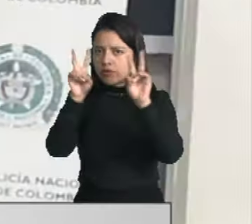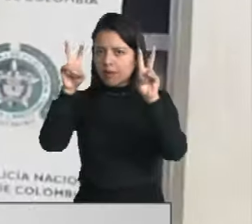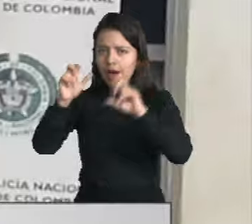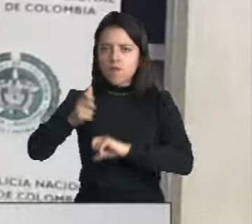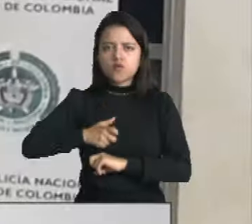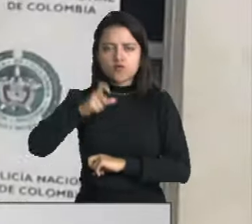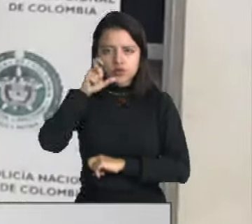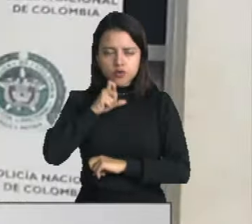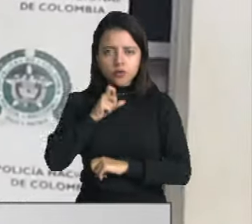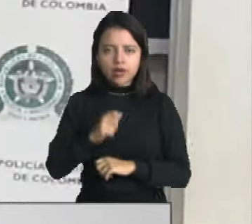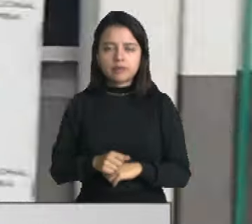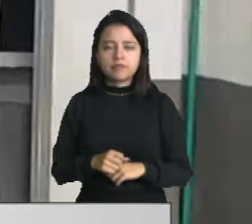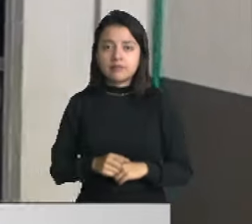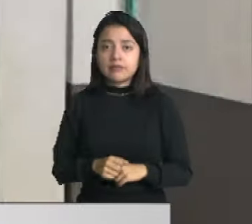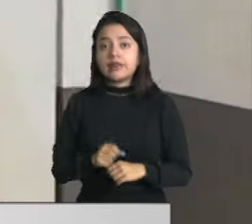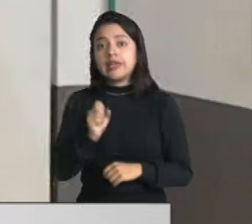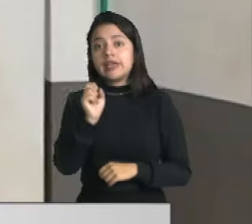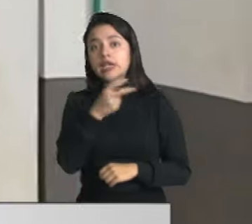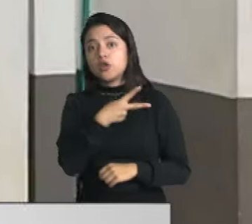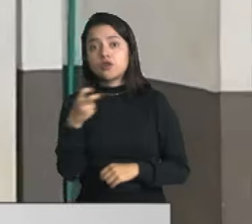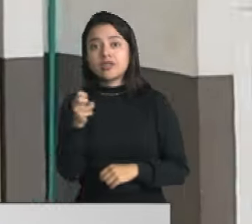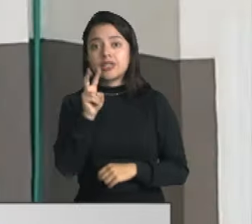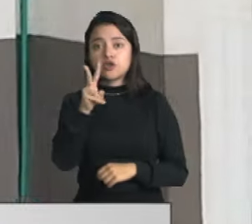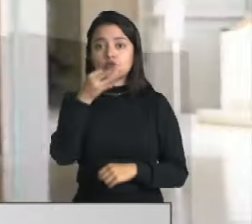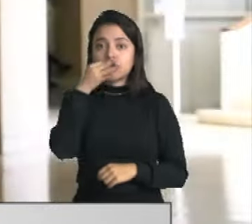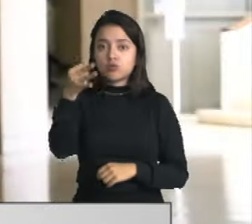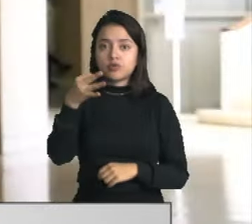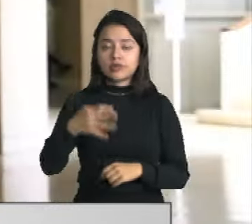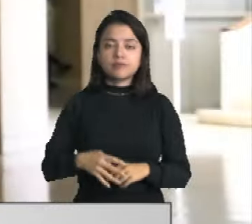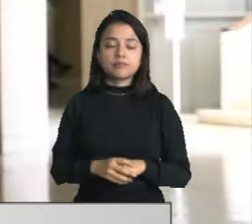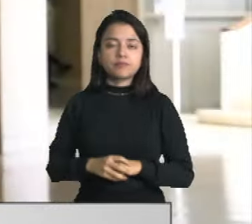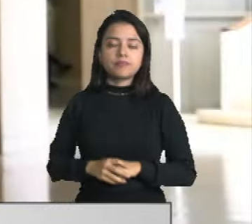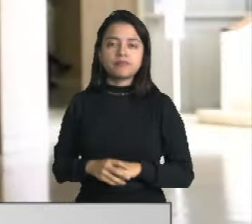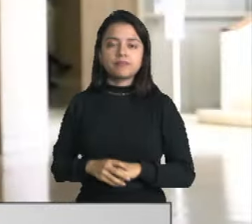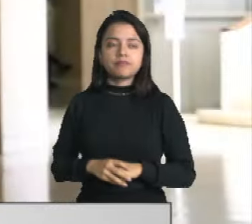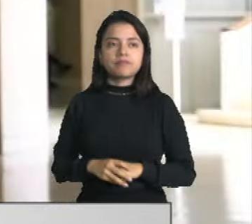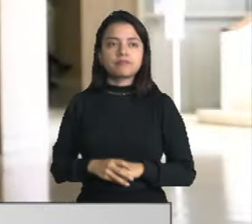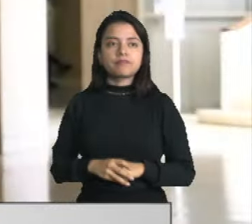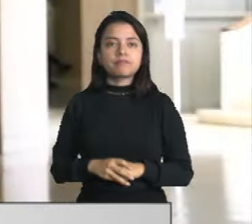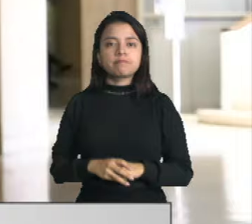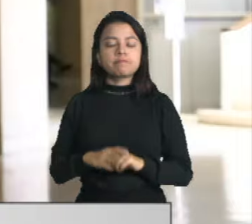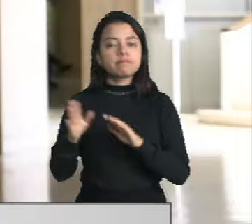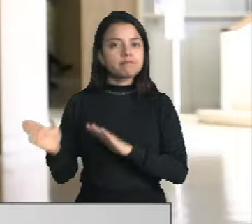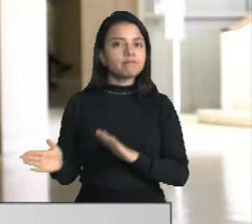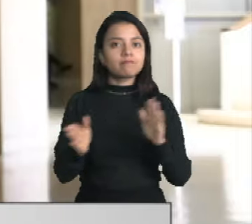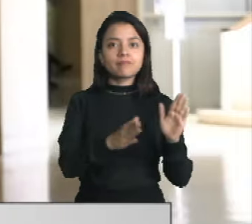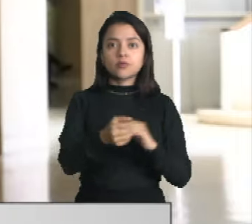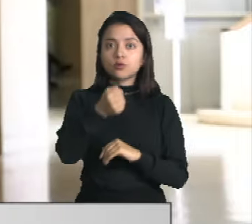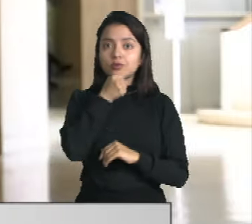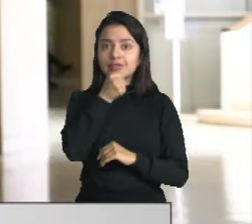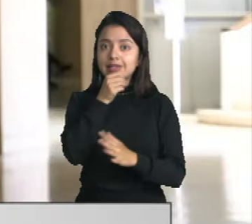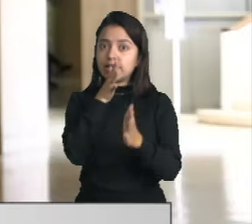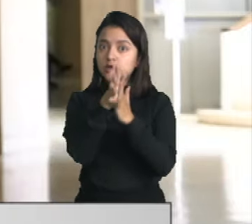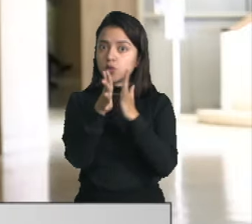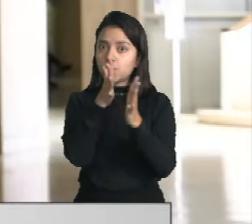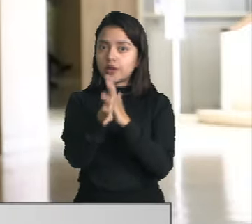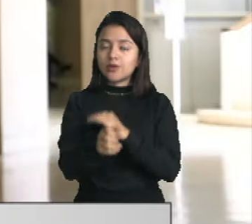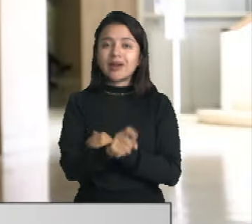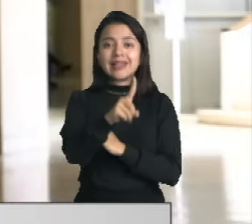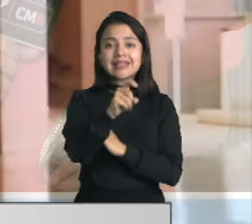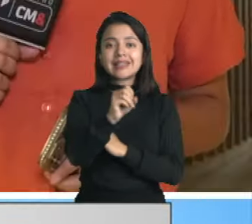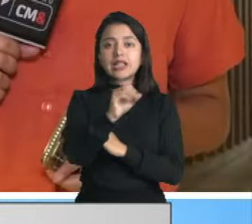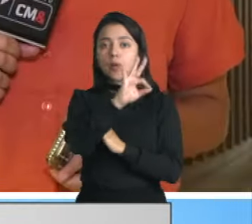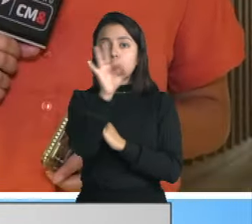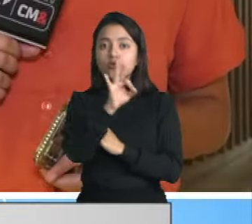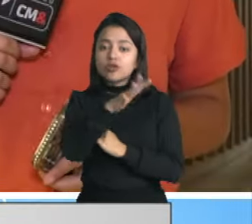y se han registrado 202 denuncias. Y en otras noticias les cuento que el 60% de